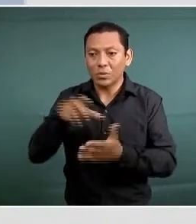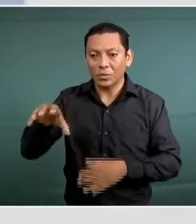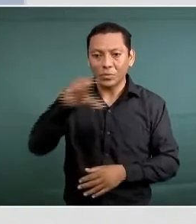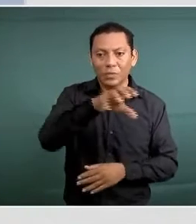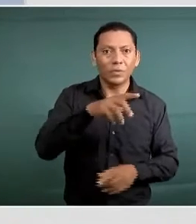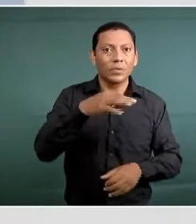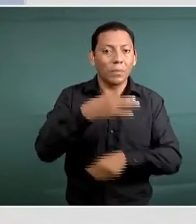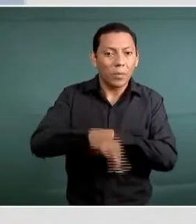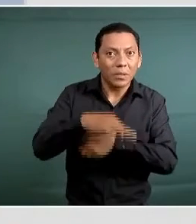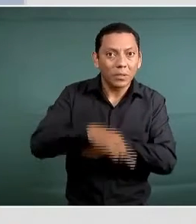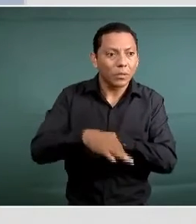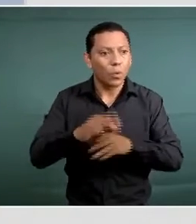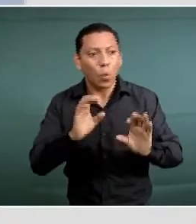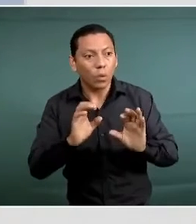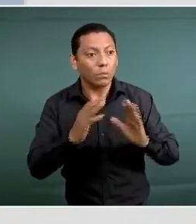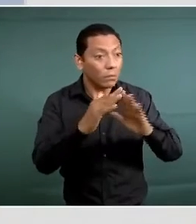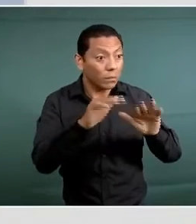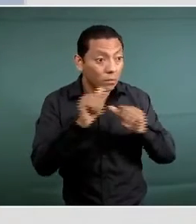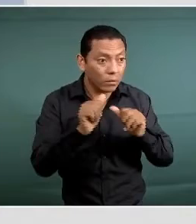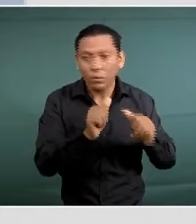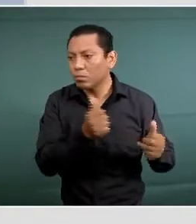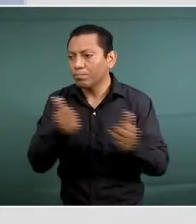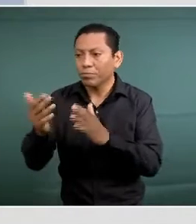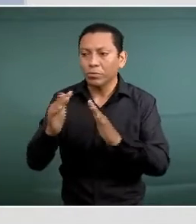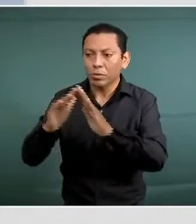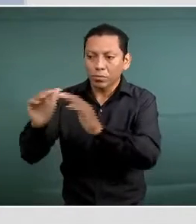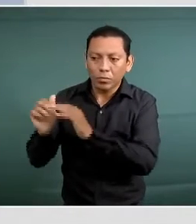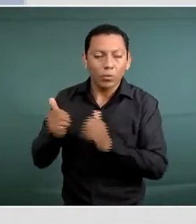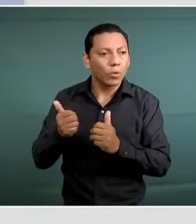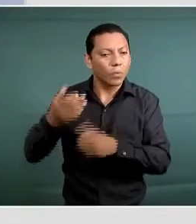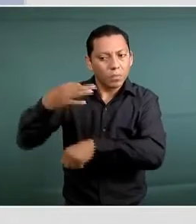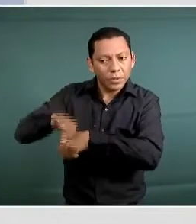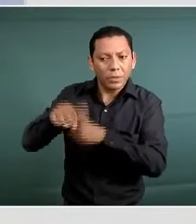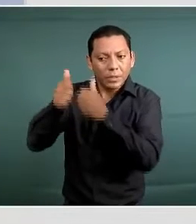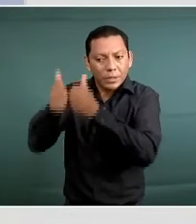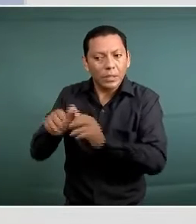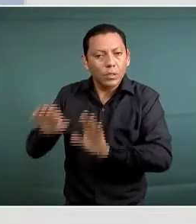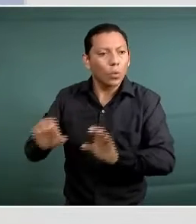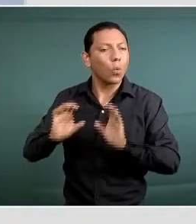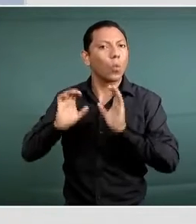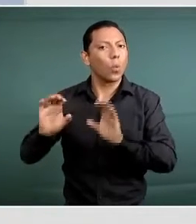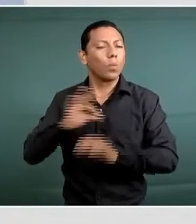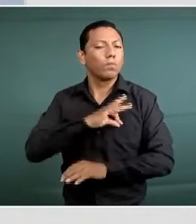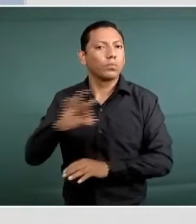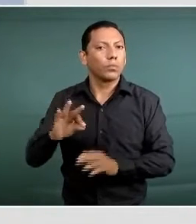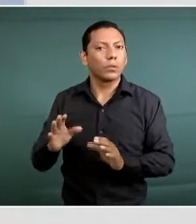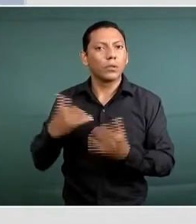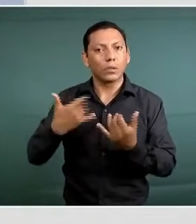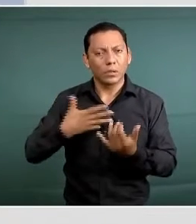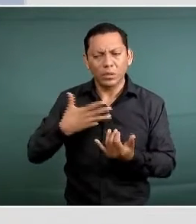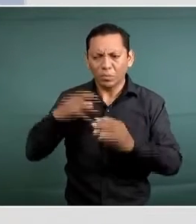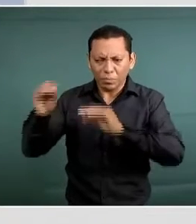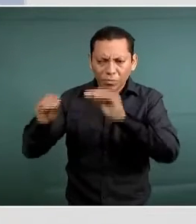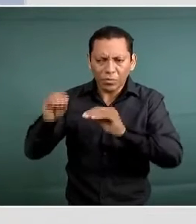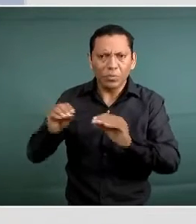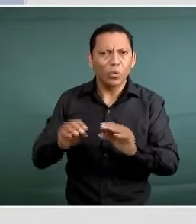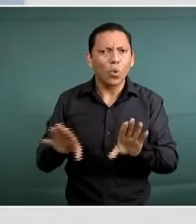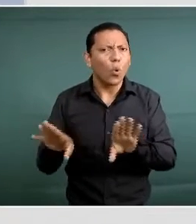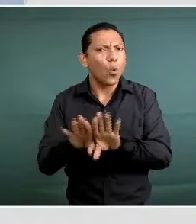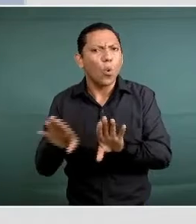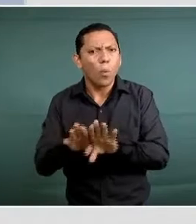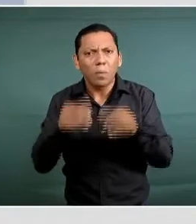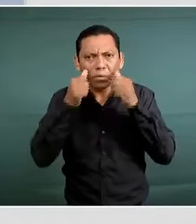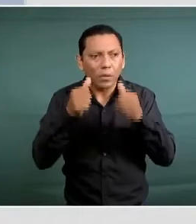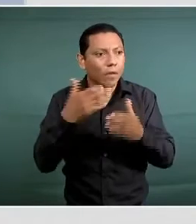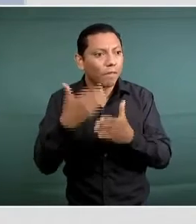temporales. Ya lo decía el gobernador del estado, esos albergues temporales están mapeados y se activan conforme